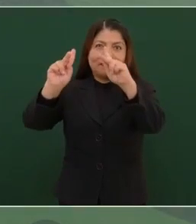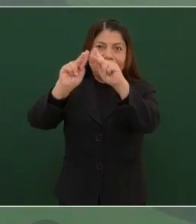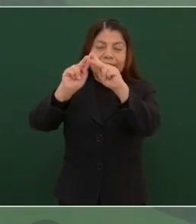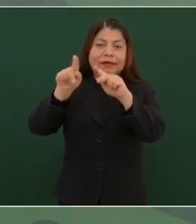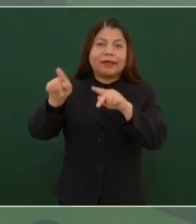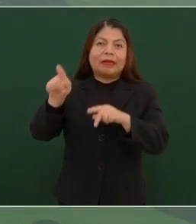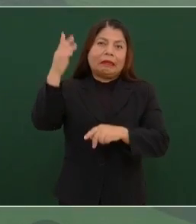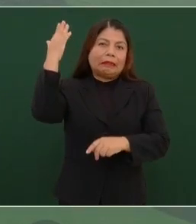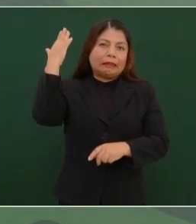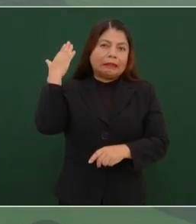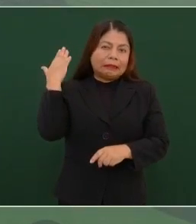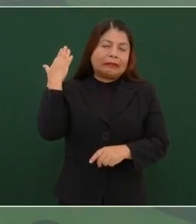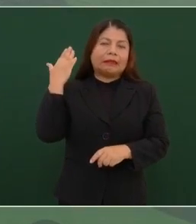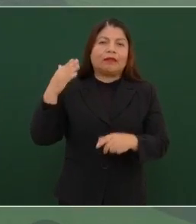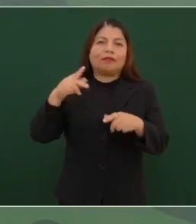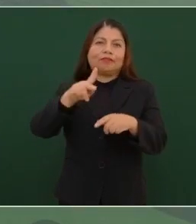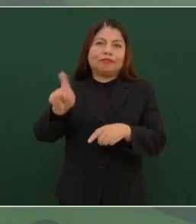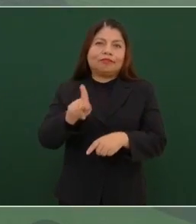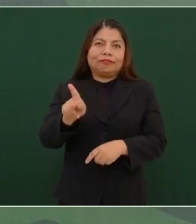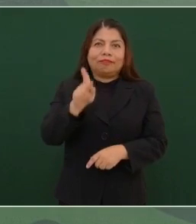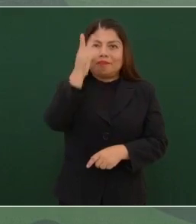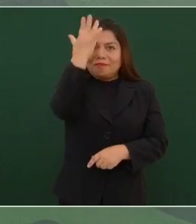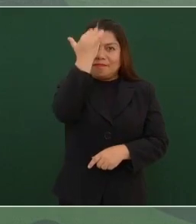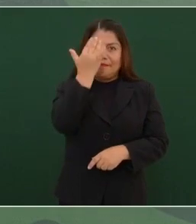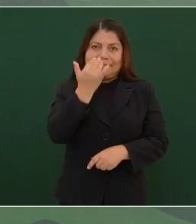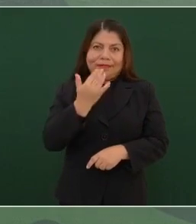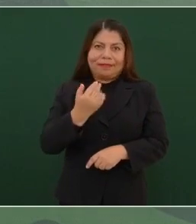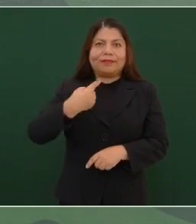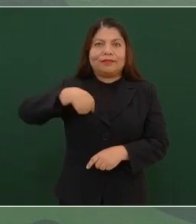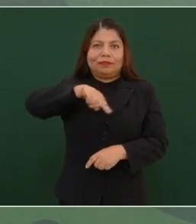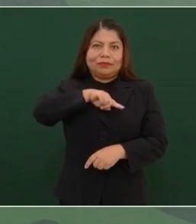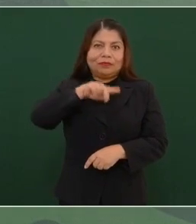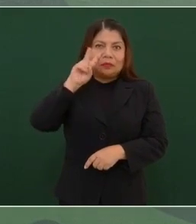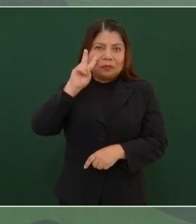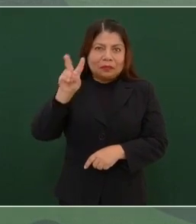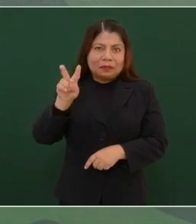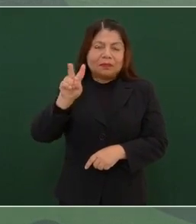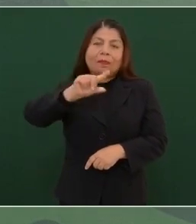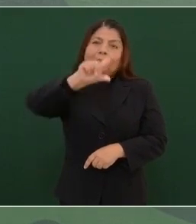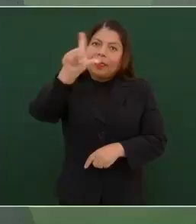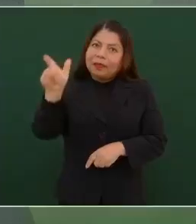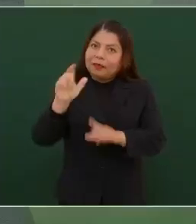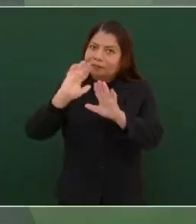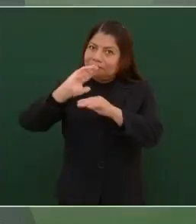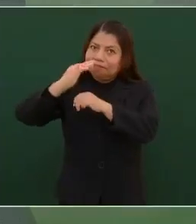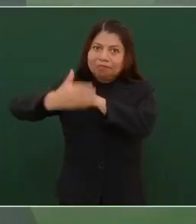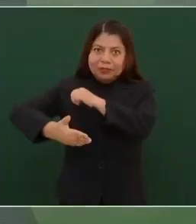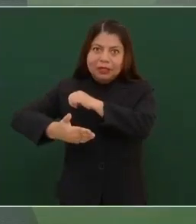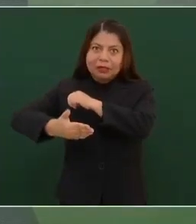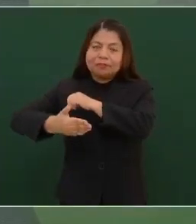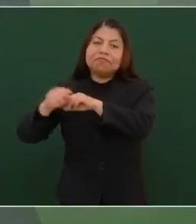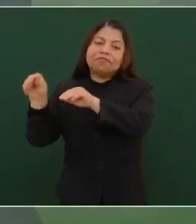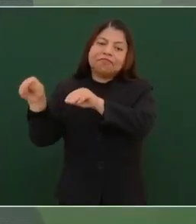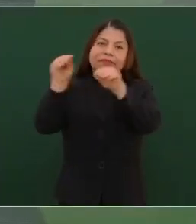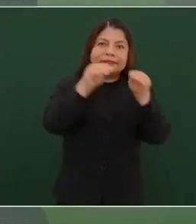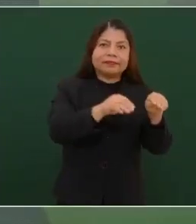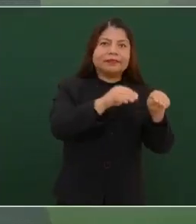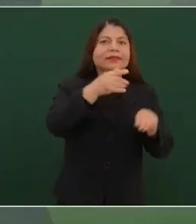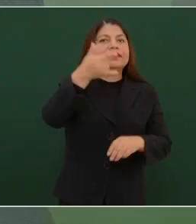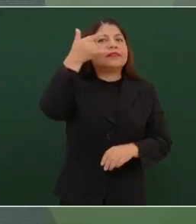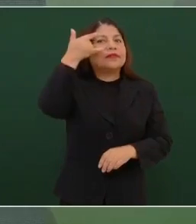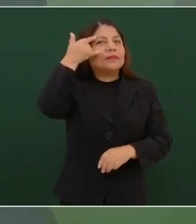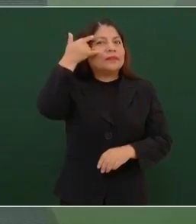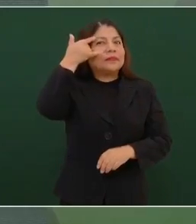Calquiní y llegamos a Campeche mañana por la tarde-noche, descansamos en Campeche